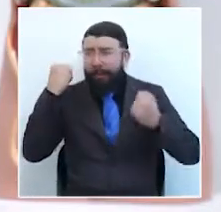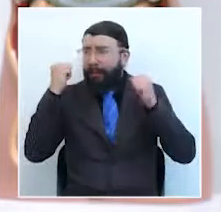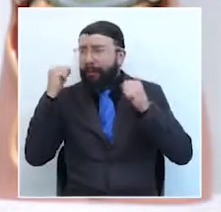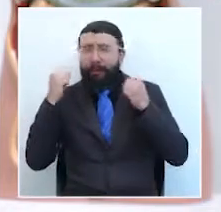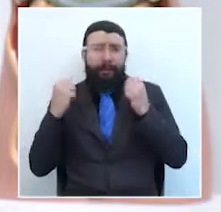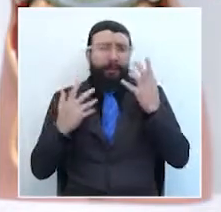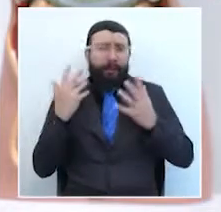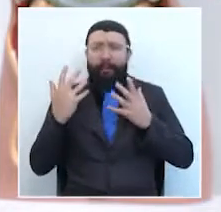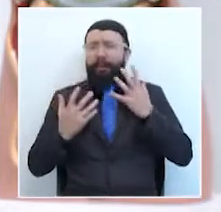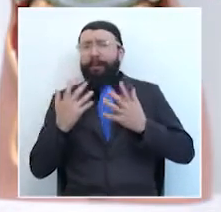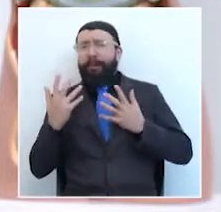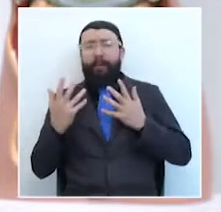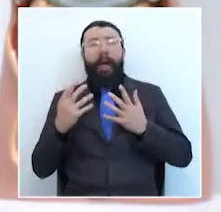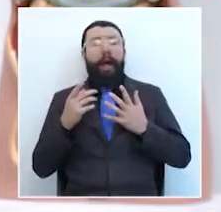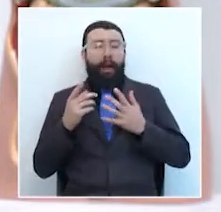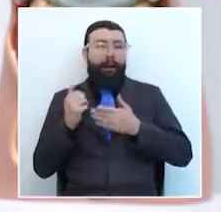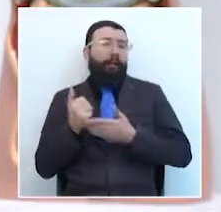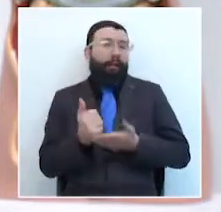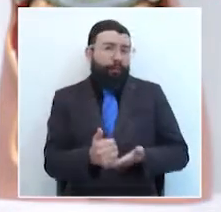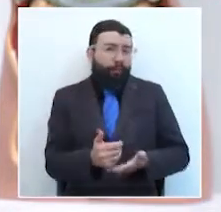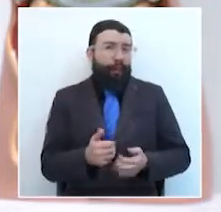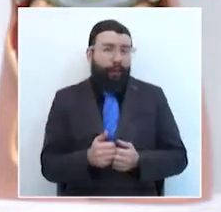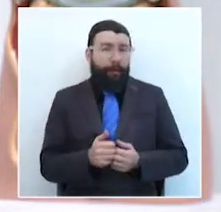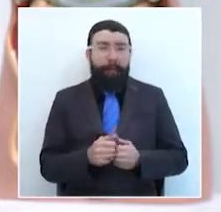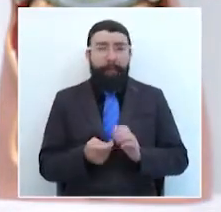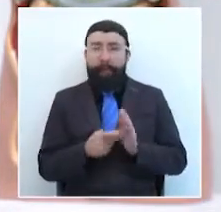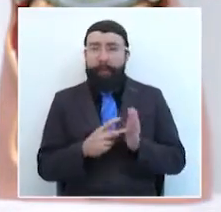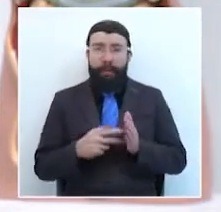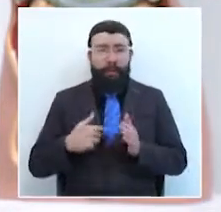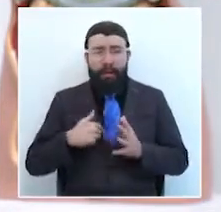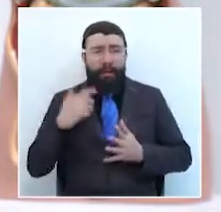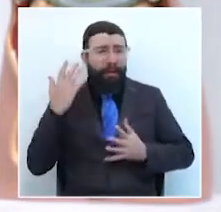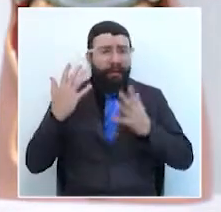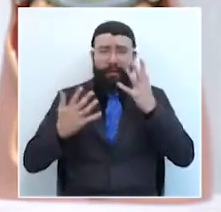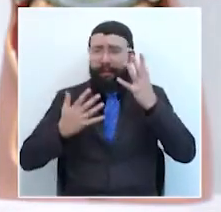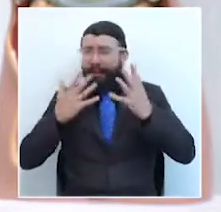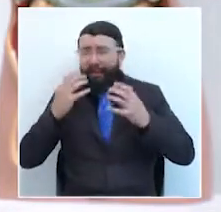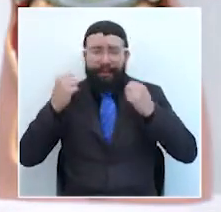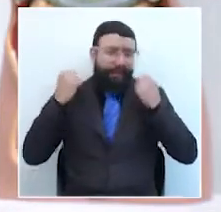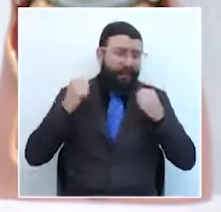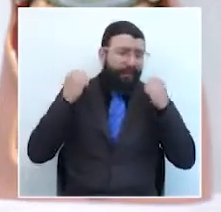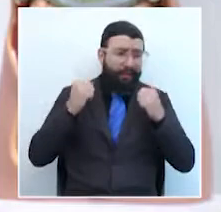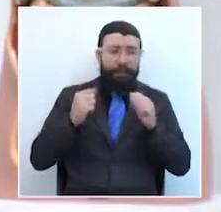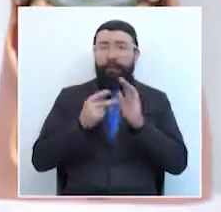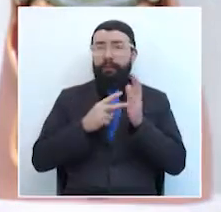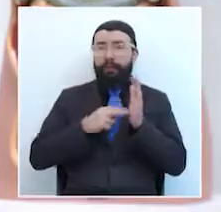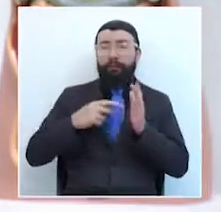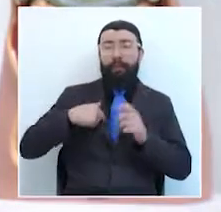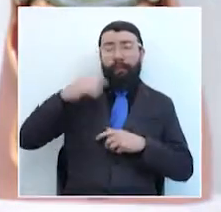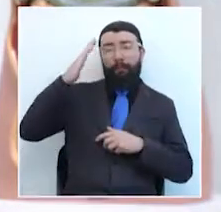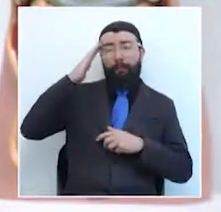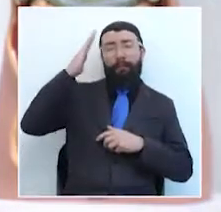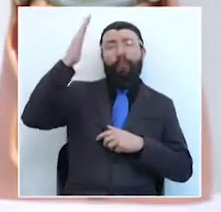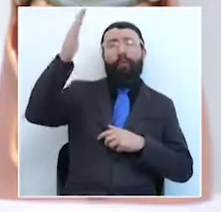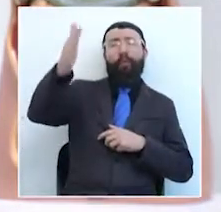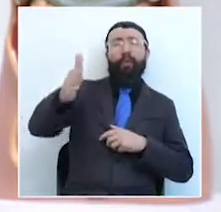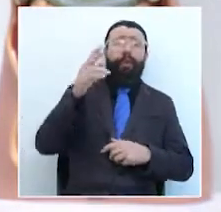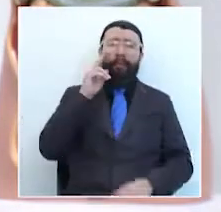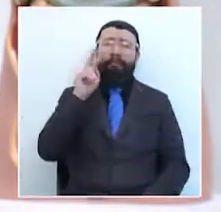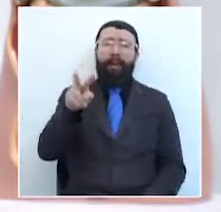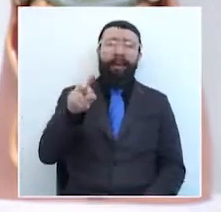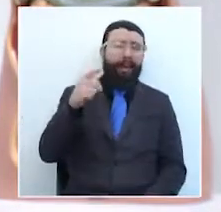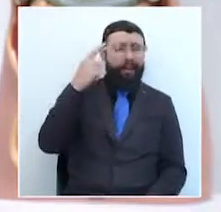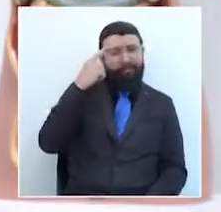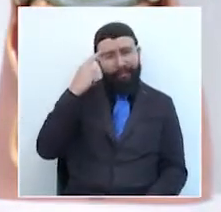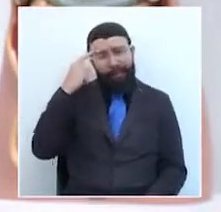decir que cuando nosotros tenemos ansiedad es porque estamos adelantándonos a un futuro visualizando imaginándonos